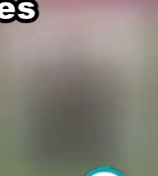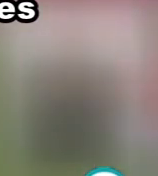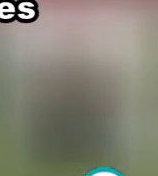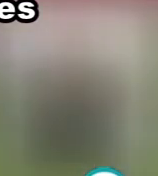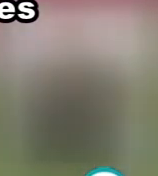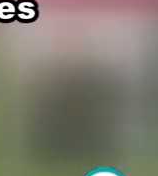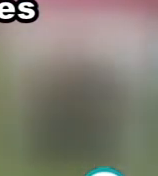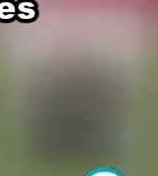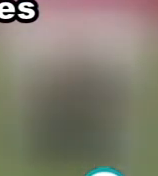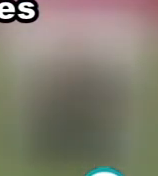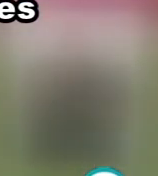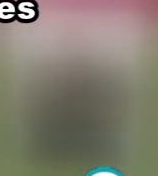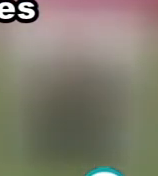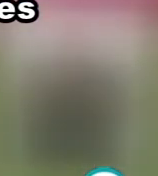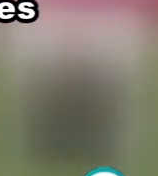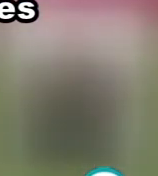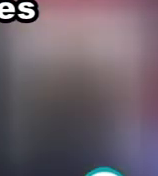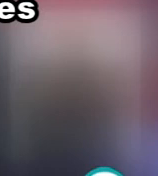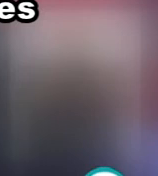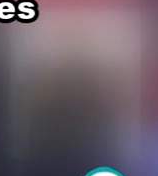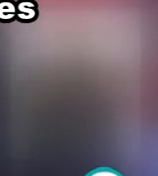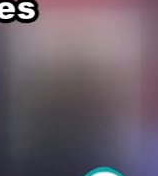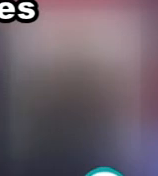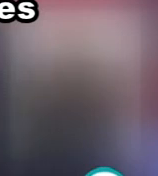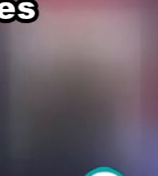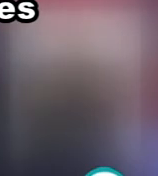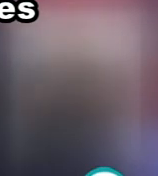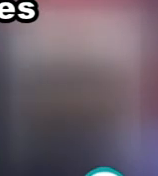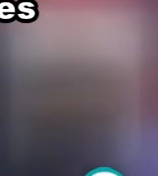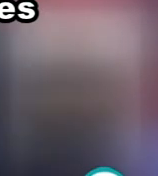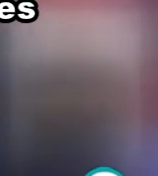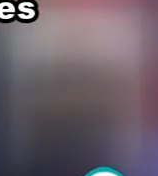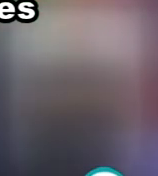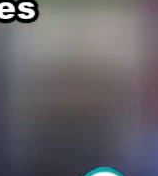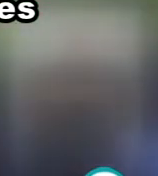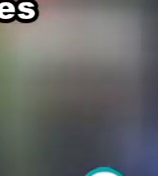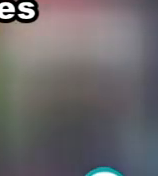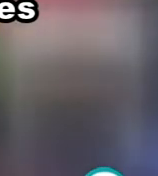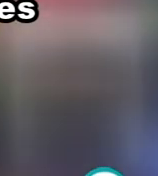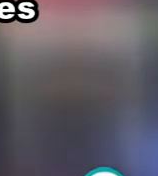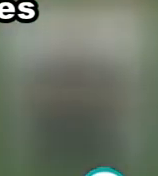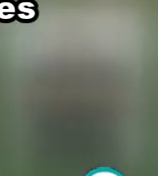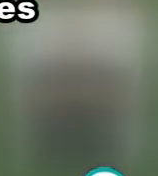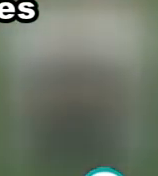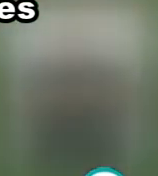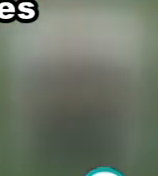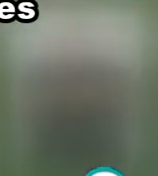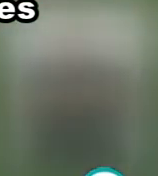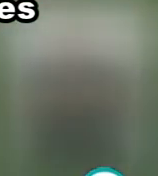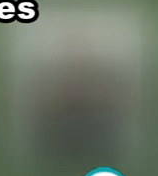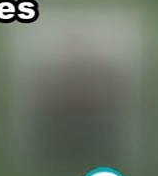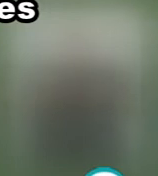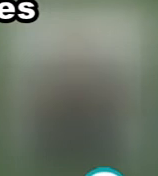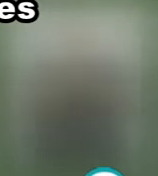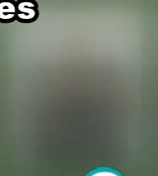el Elche después de ir perdiendo 0-3. Aquí hay un fallito del portero. Ah, ¿no? Eso sí lo catalogo de cantada, no lo que hemos